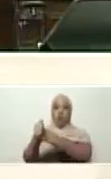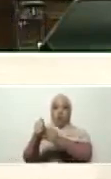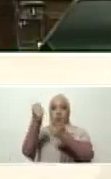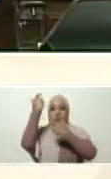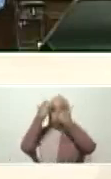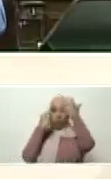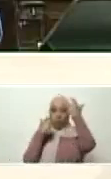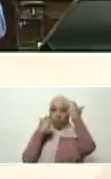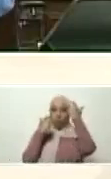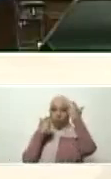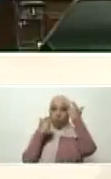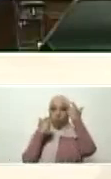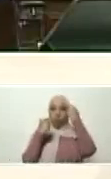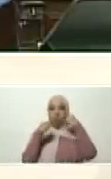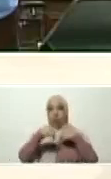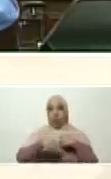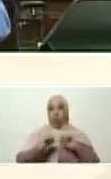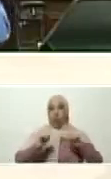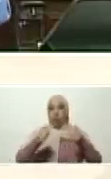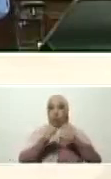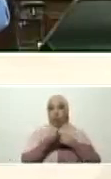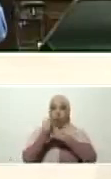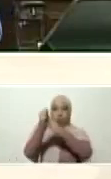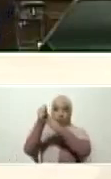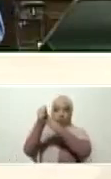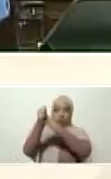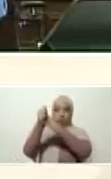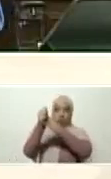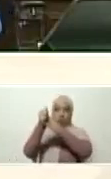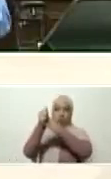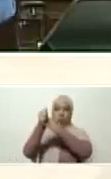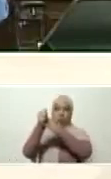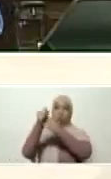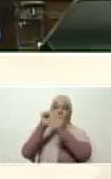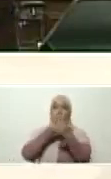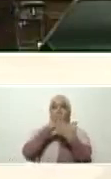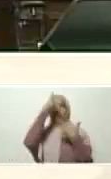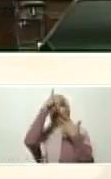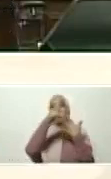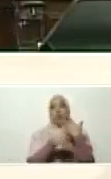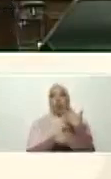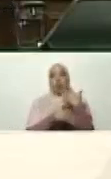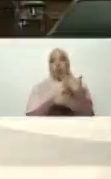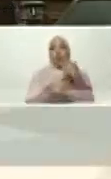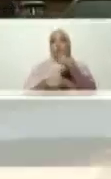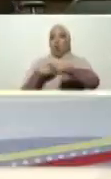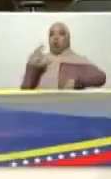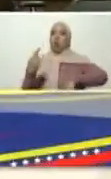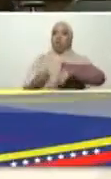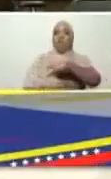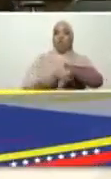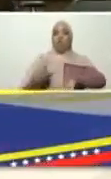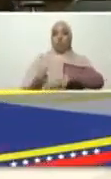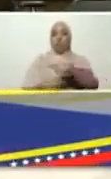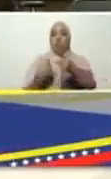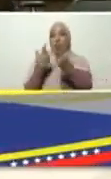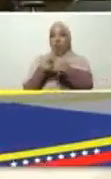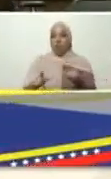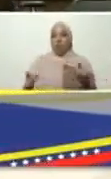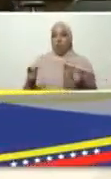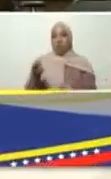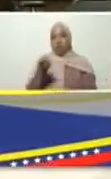Y aquí sí surgió un líder, aquí en Venezuela sí, surgió un líder, un proyecto, una vanguardia revolucionaria. A diferencia de